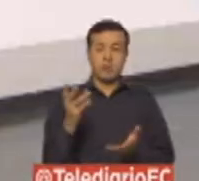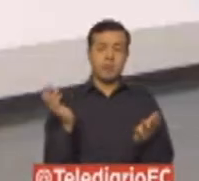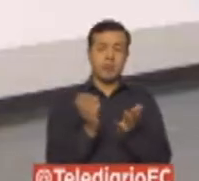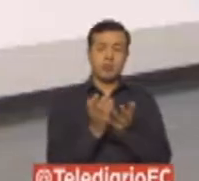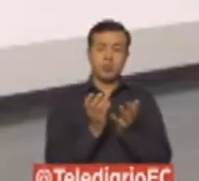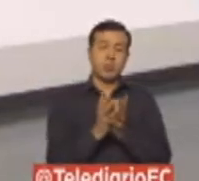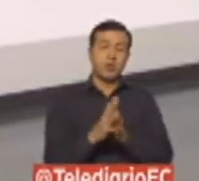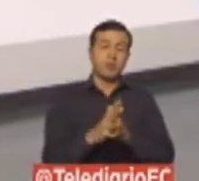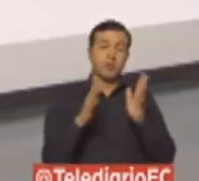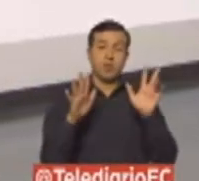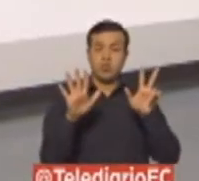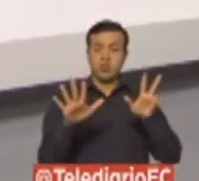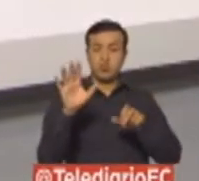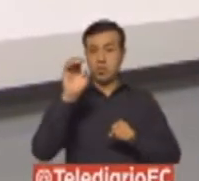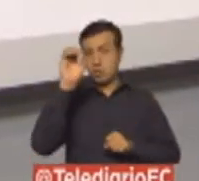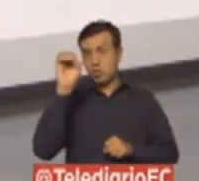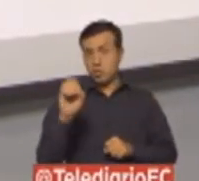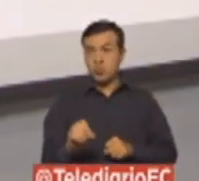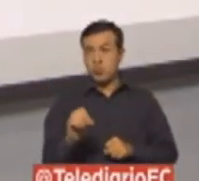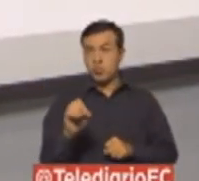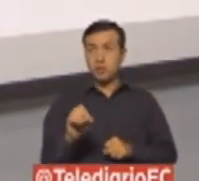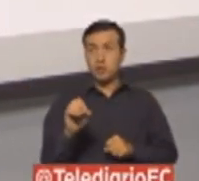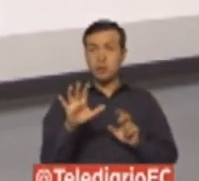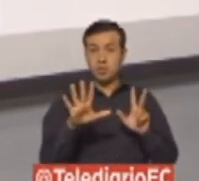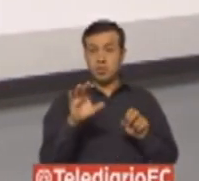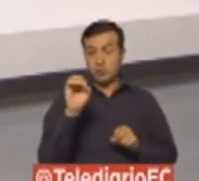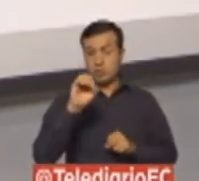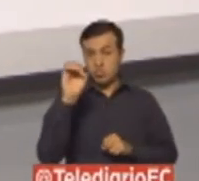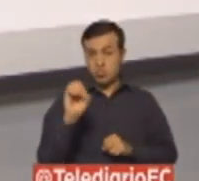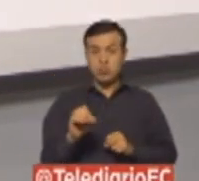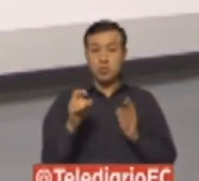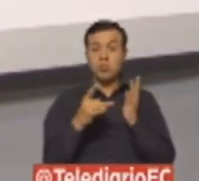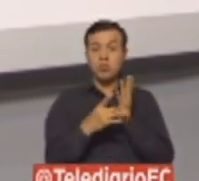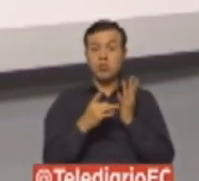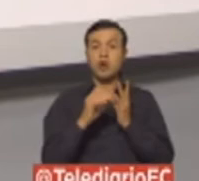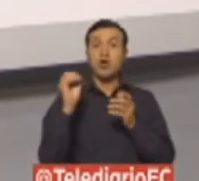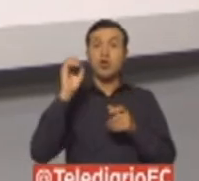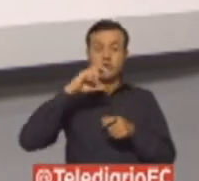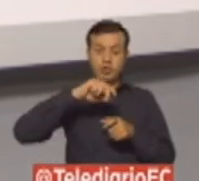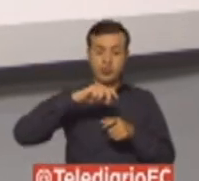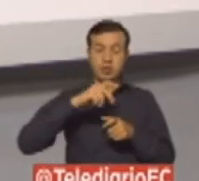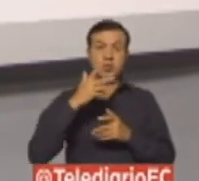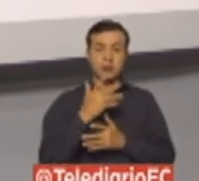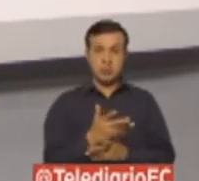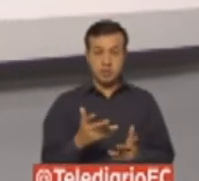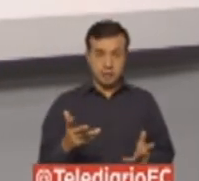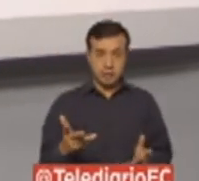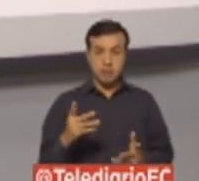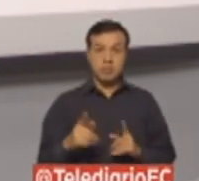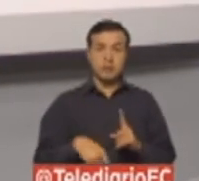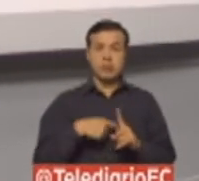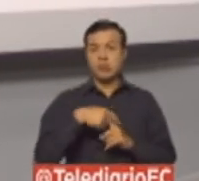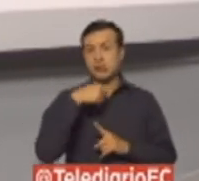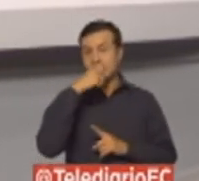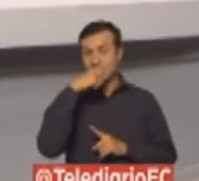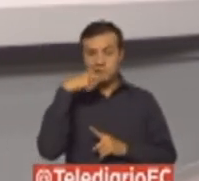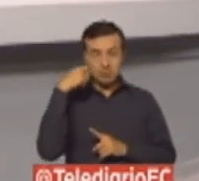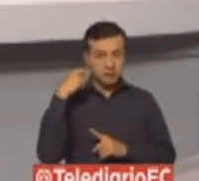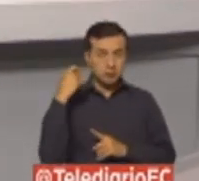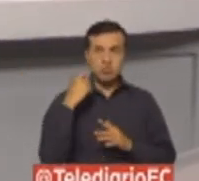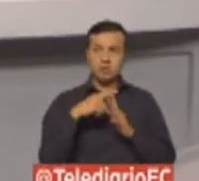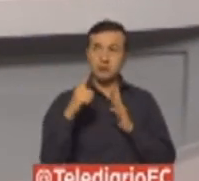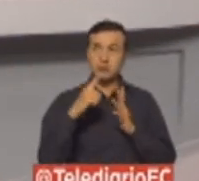basura de las cuales el 80% solamente son botellas o tapas de botellas primero se encuentra también cepillos de dientes